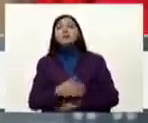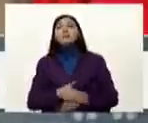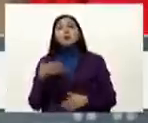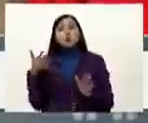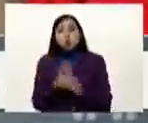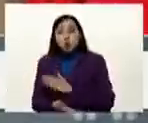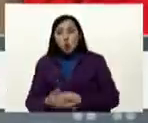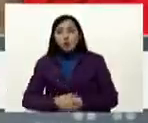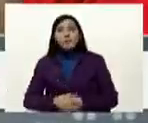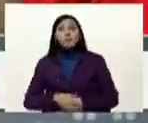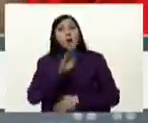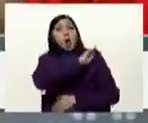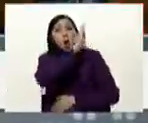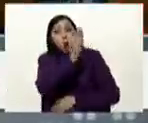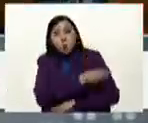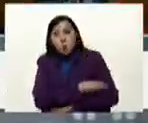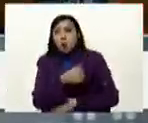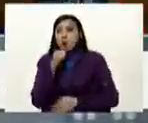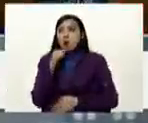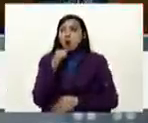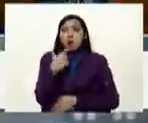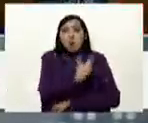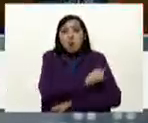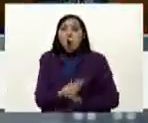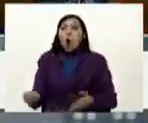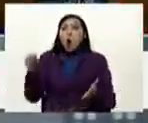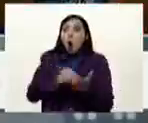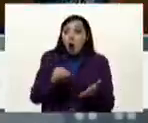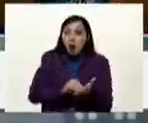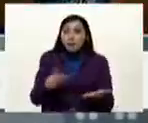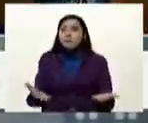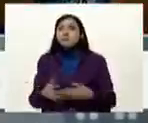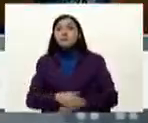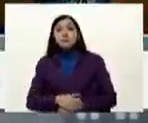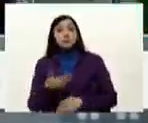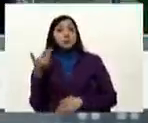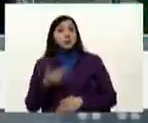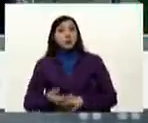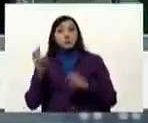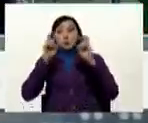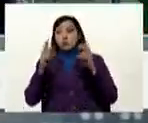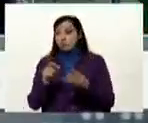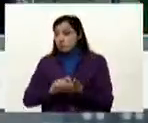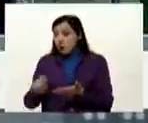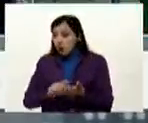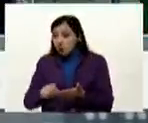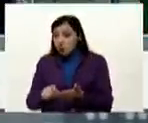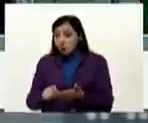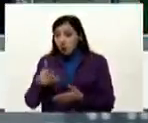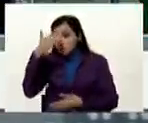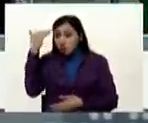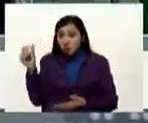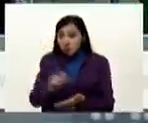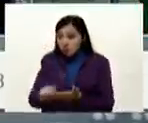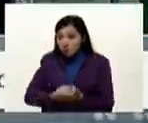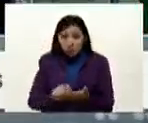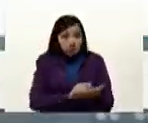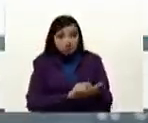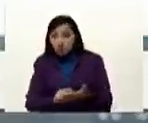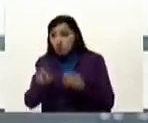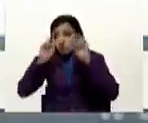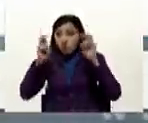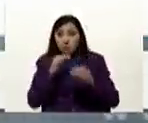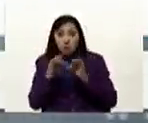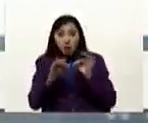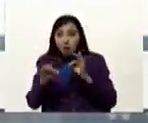los refuerzos, a quiénes debe aplicarse los refuerzos. Ese es un tema muy importante, anótalo ahí, que no se nos olvide, ya lo vamos a tocar.